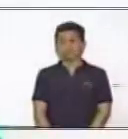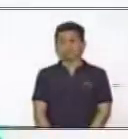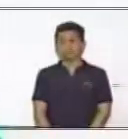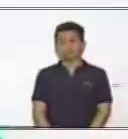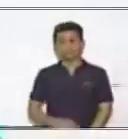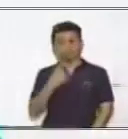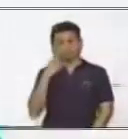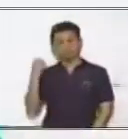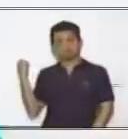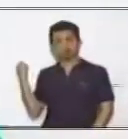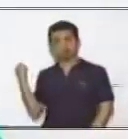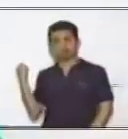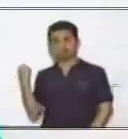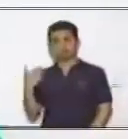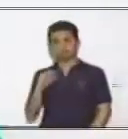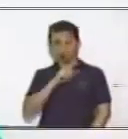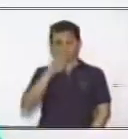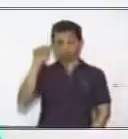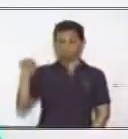Ahí está.